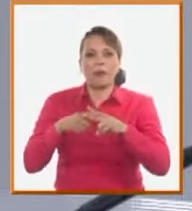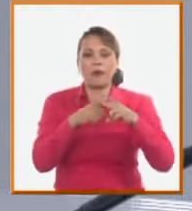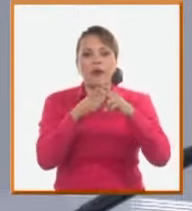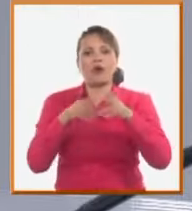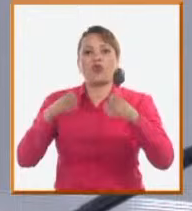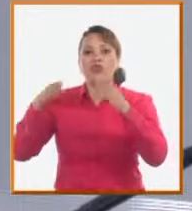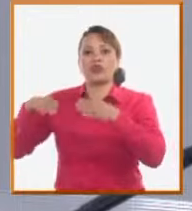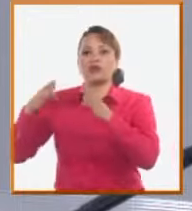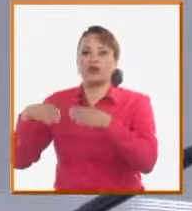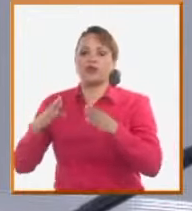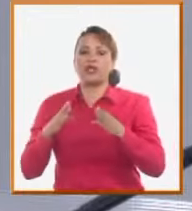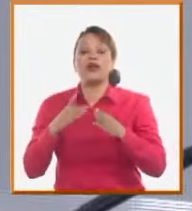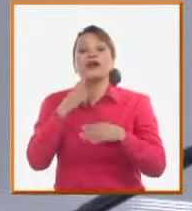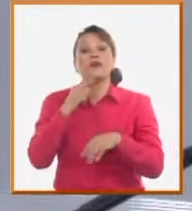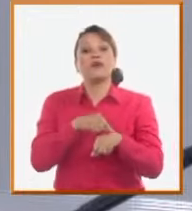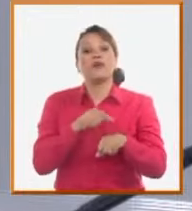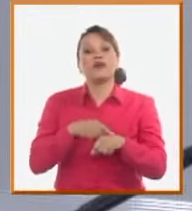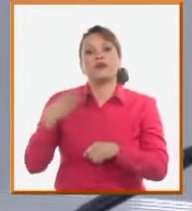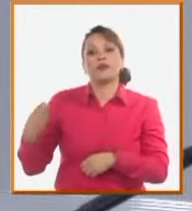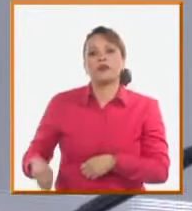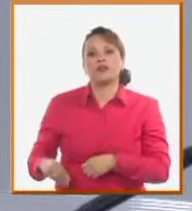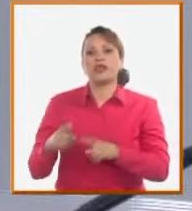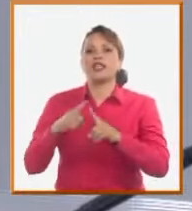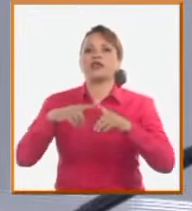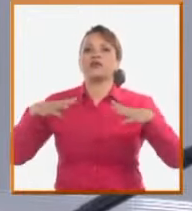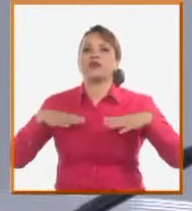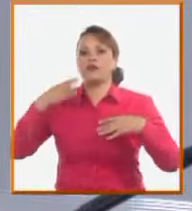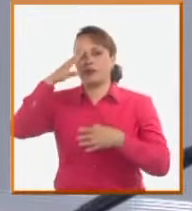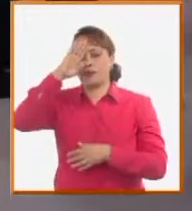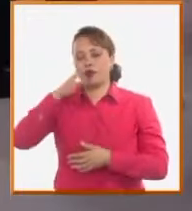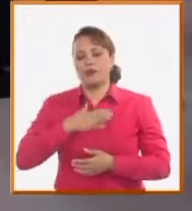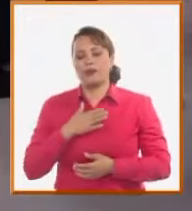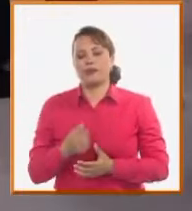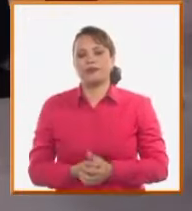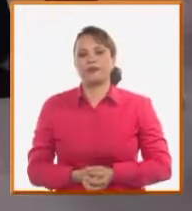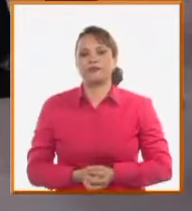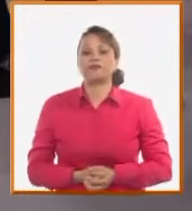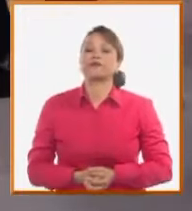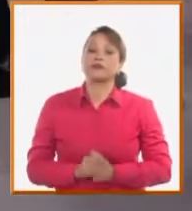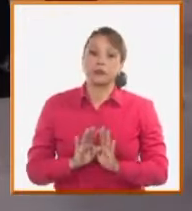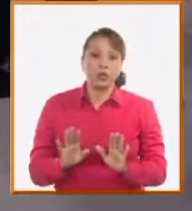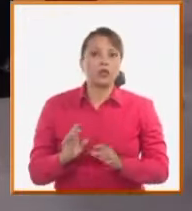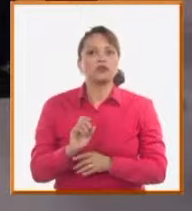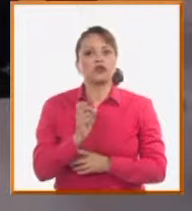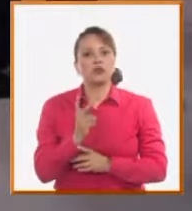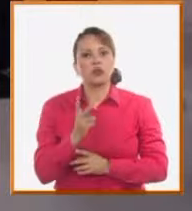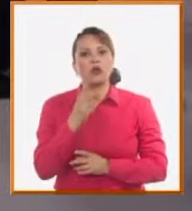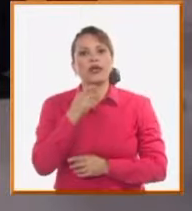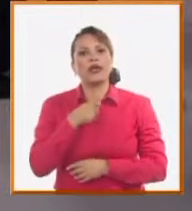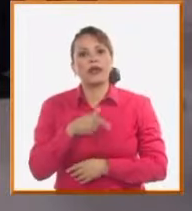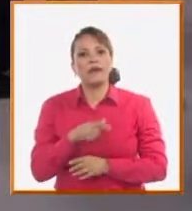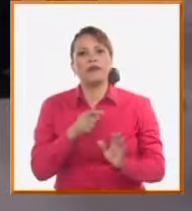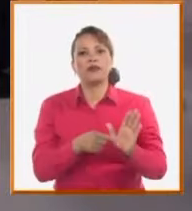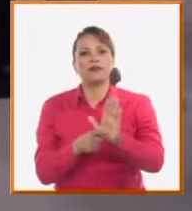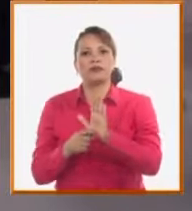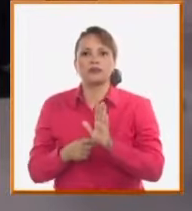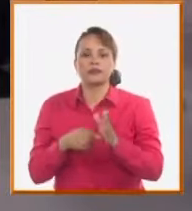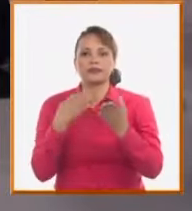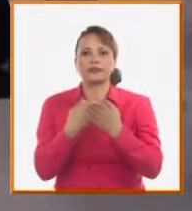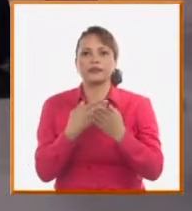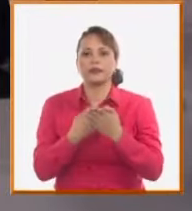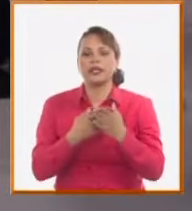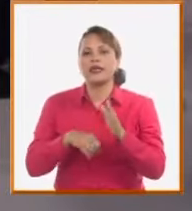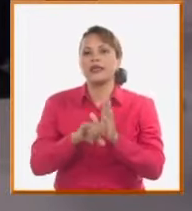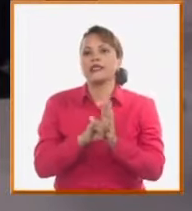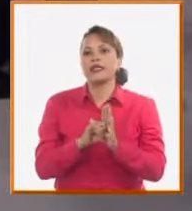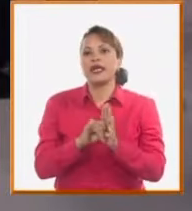instalaciones hoteleras y aprovechar la temporada alta del turismo. Bueno, son dos ejemplos que creo que nos pueden ilustrar, sobre todo para las entidades, lo que